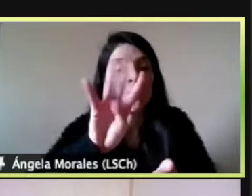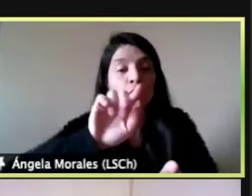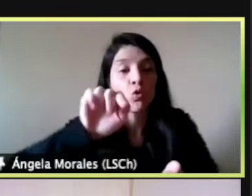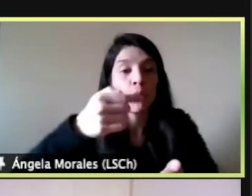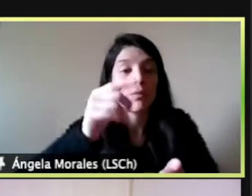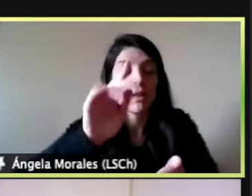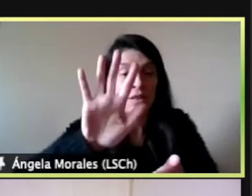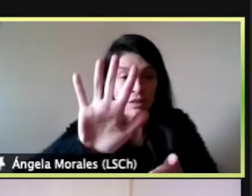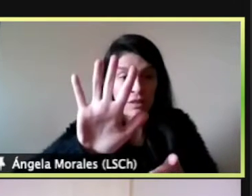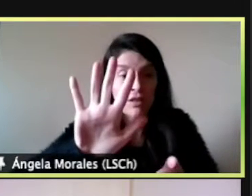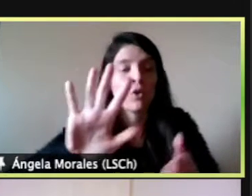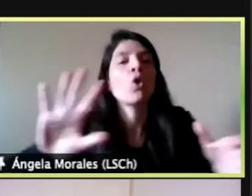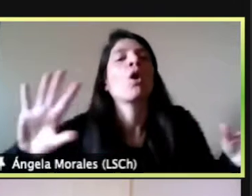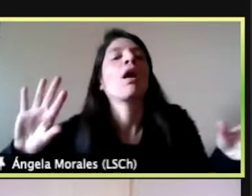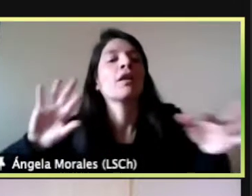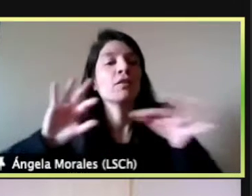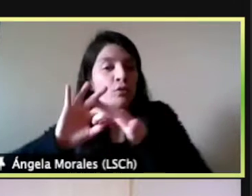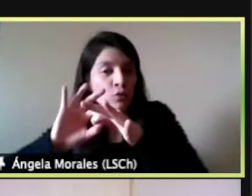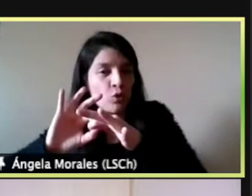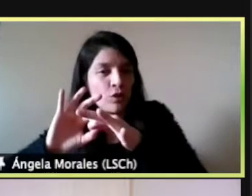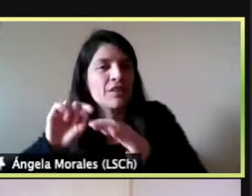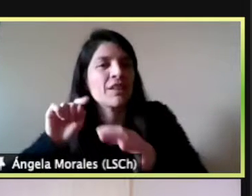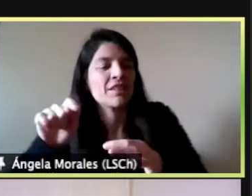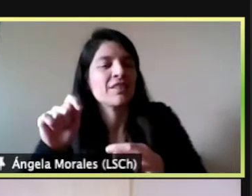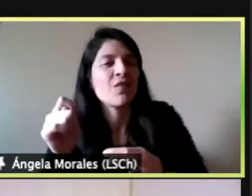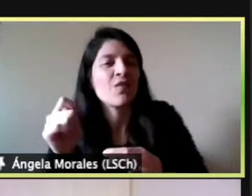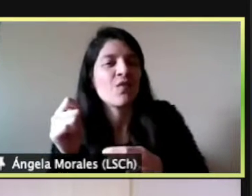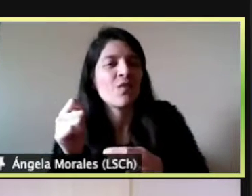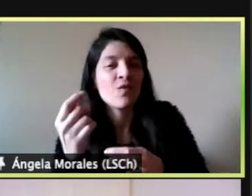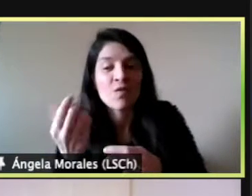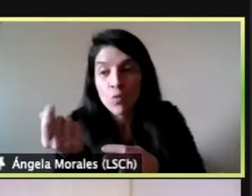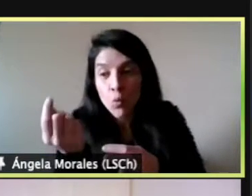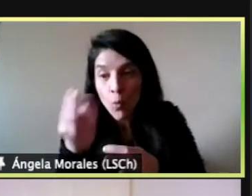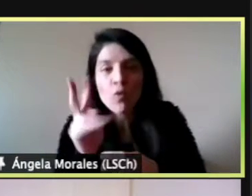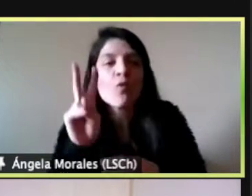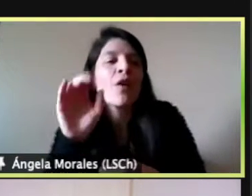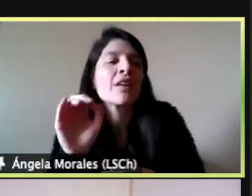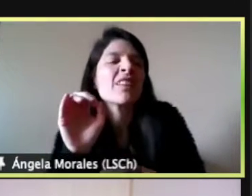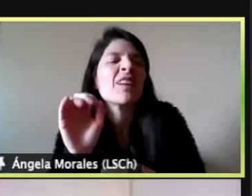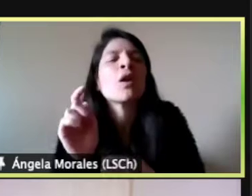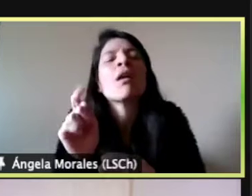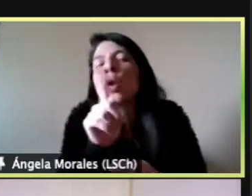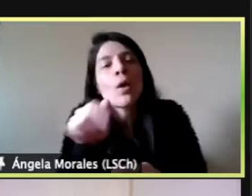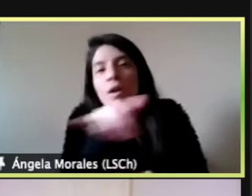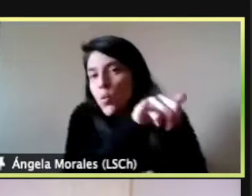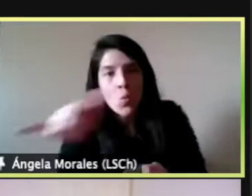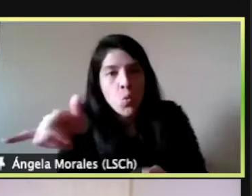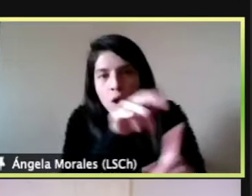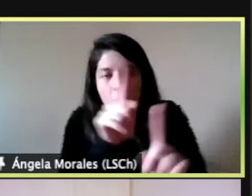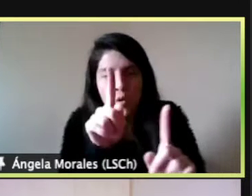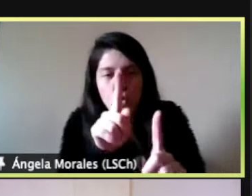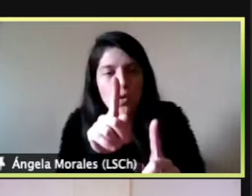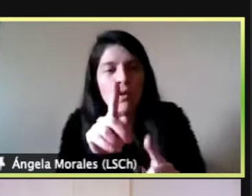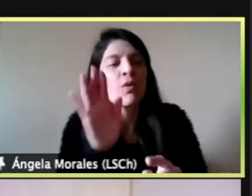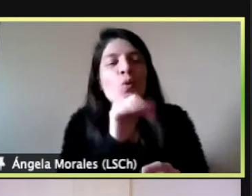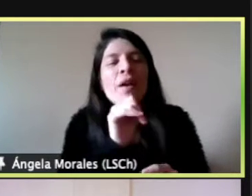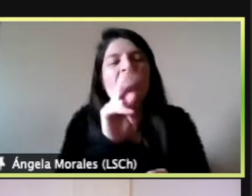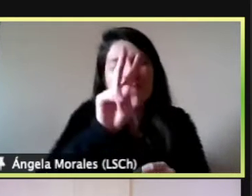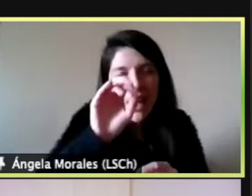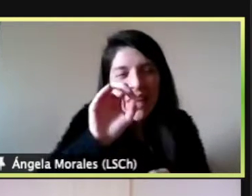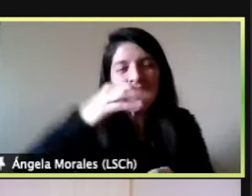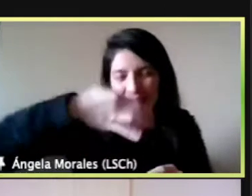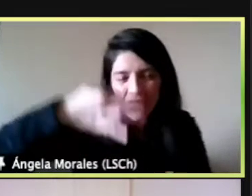este valor que es 20. ¿Ya? No es exactamente igual, no es el valor 20, pero hay un margen.